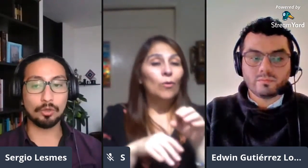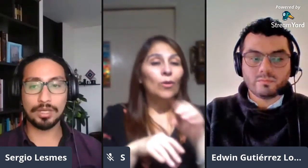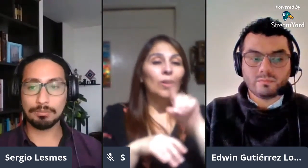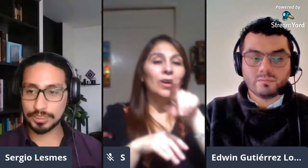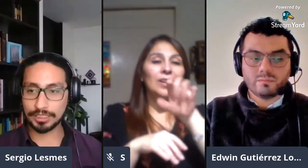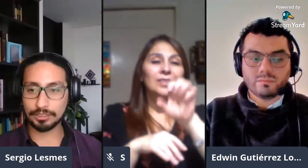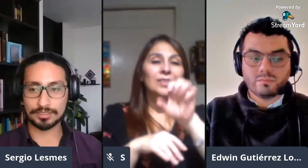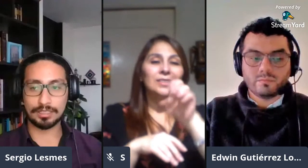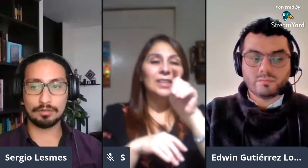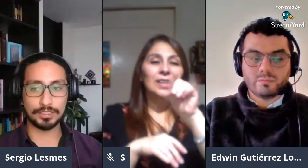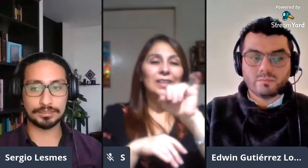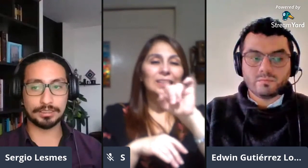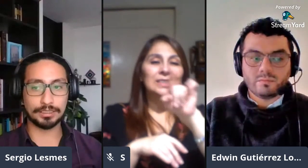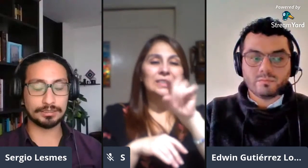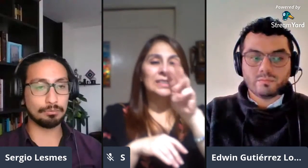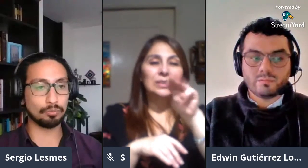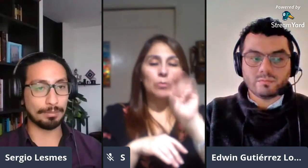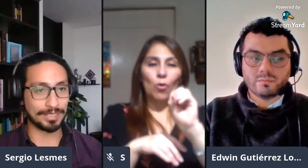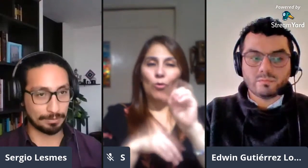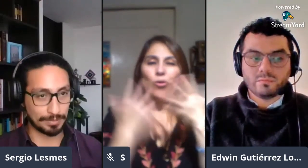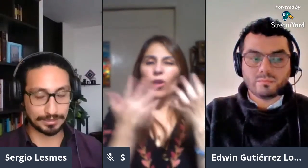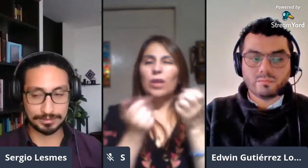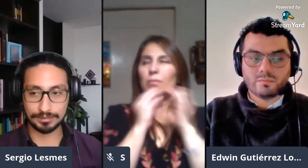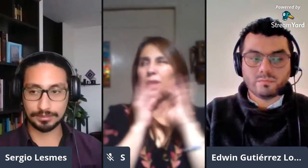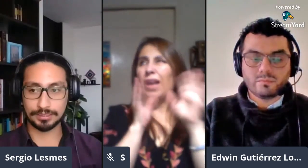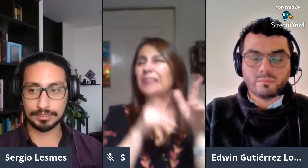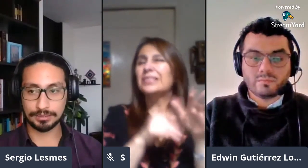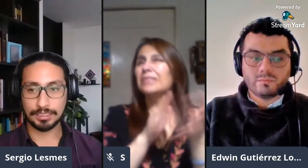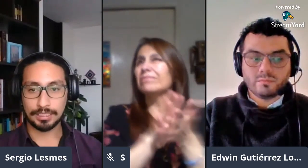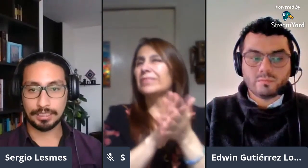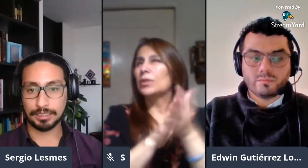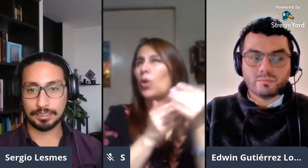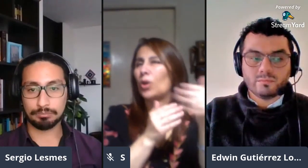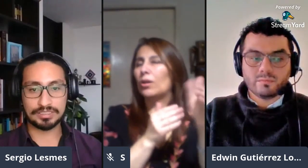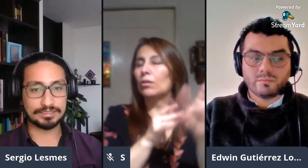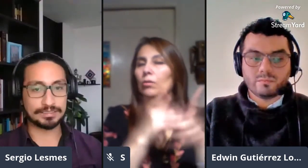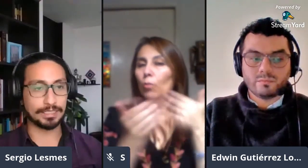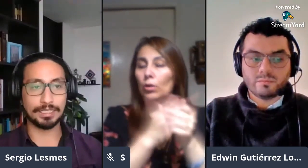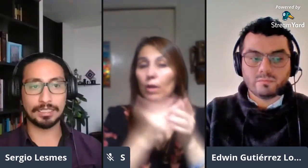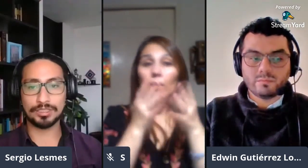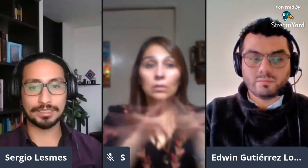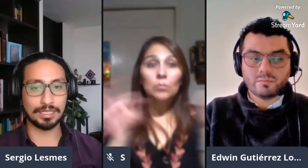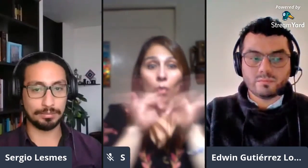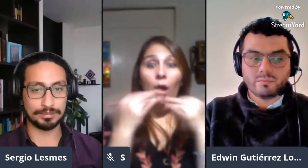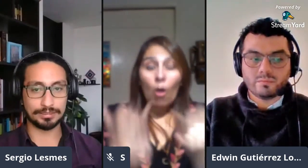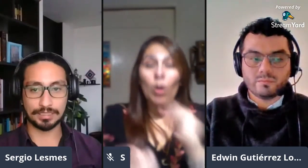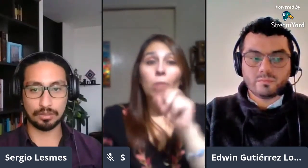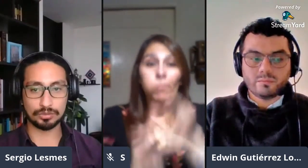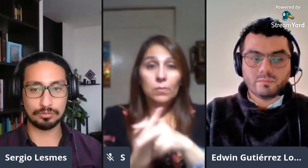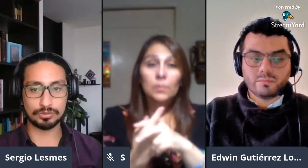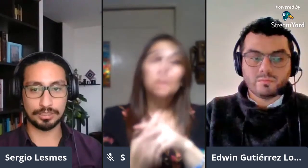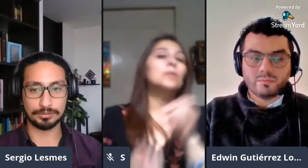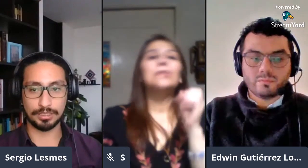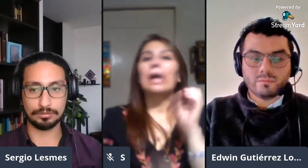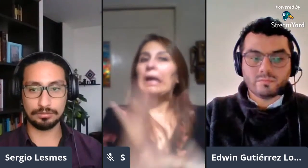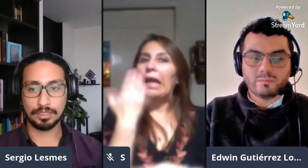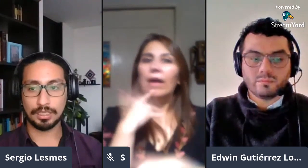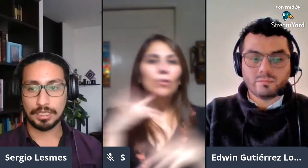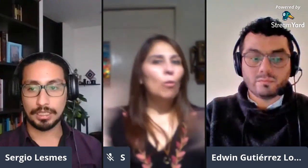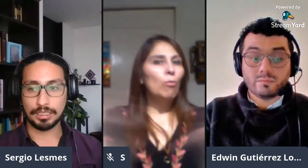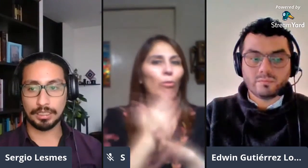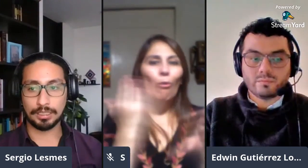al cual no le hemos querido hacer el frente de una manera más decidida, pues está generando literalmente estragos, como ustedes